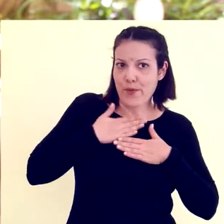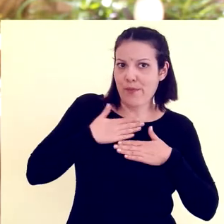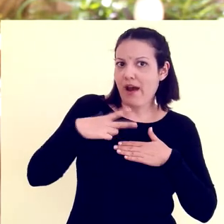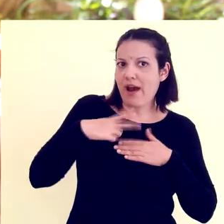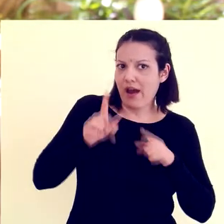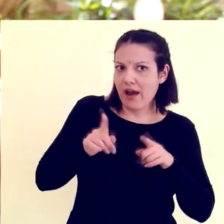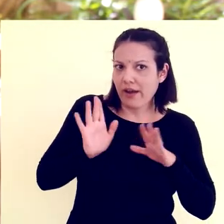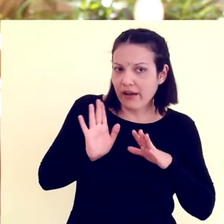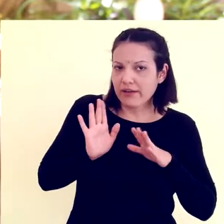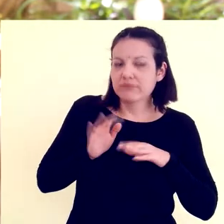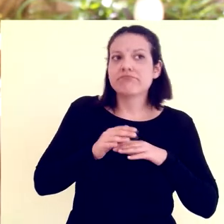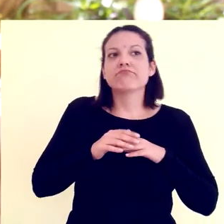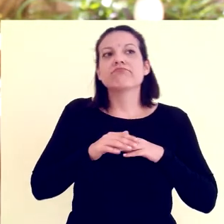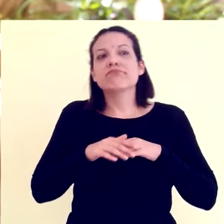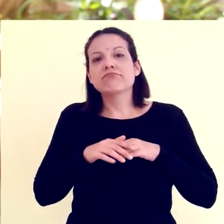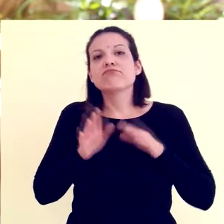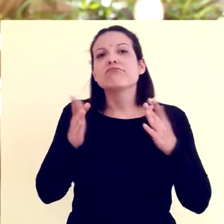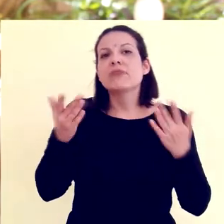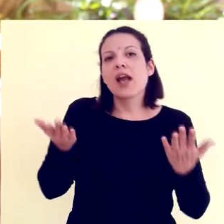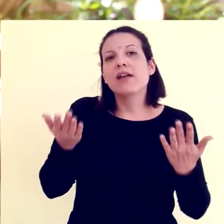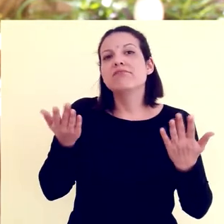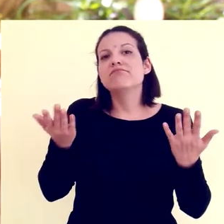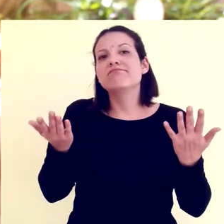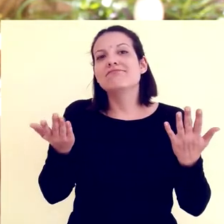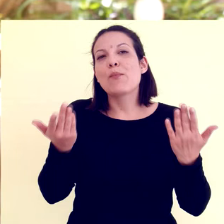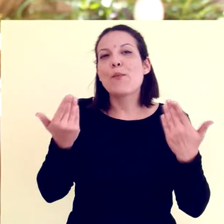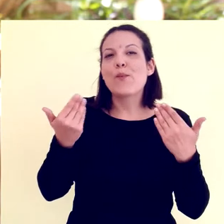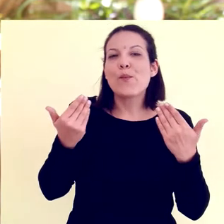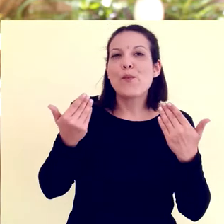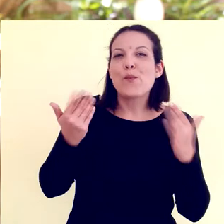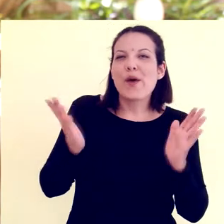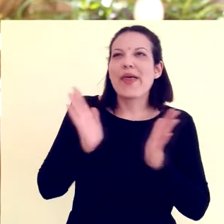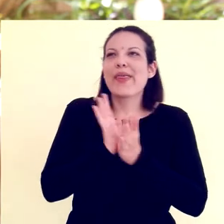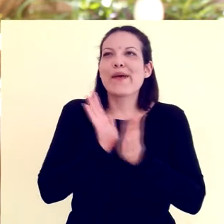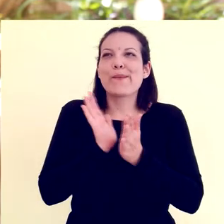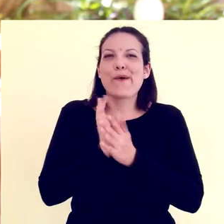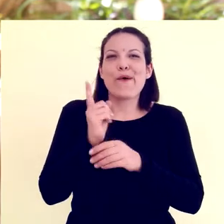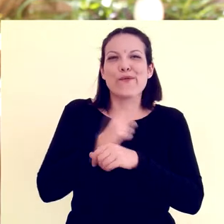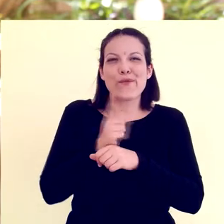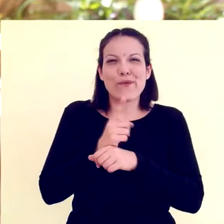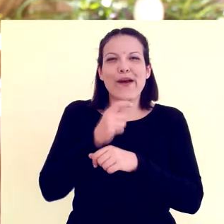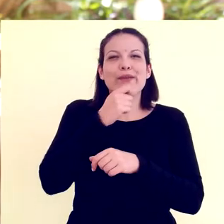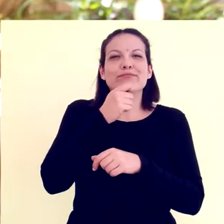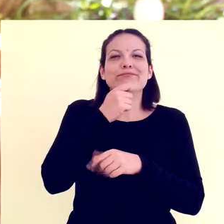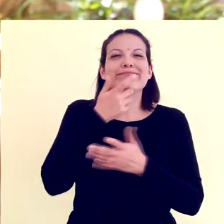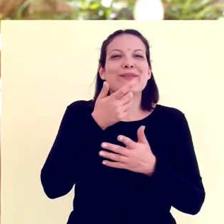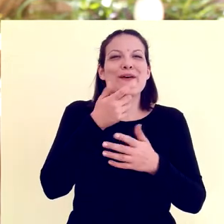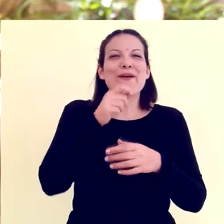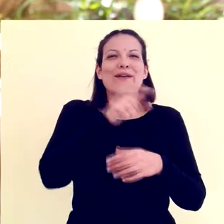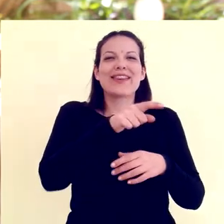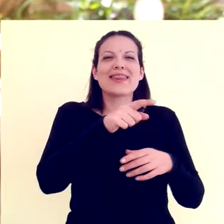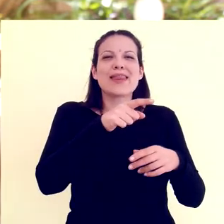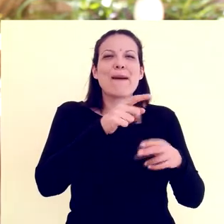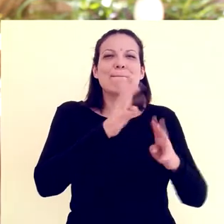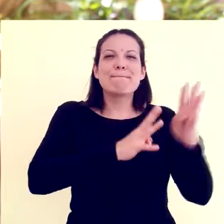propia. También es como, ¿no?, puede hacer de brújula, es como esos